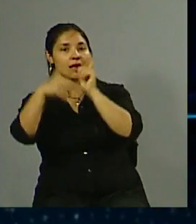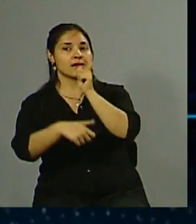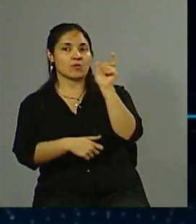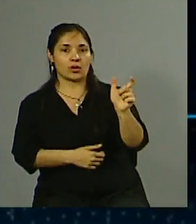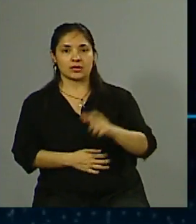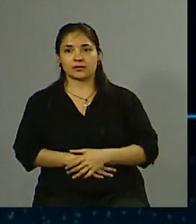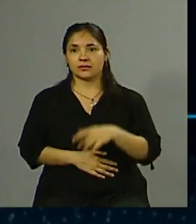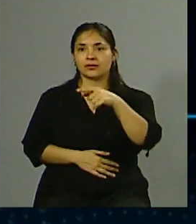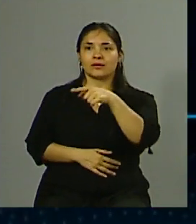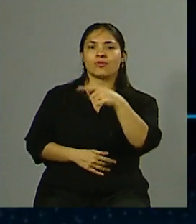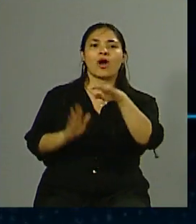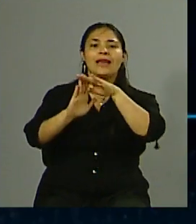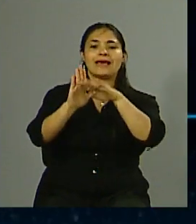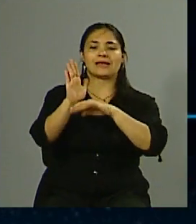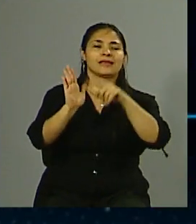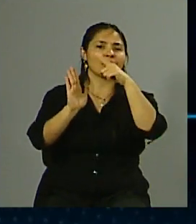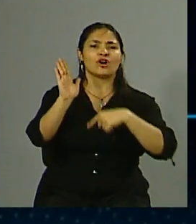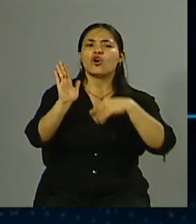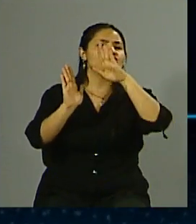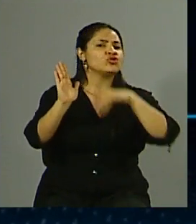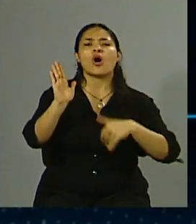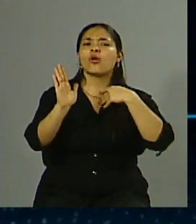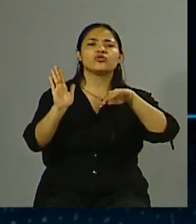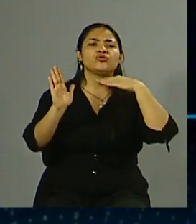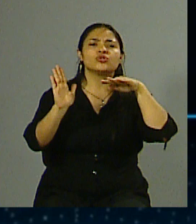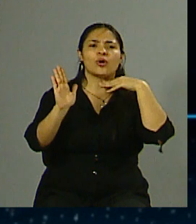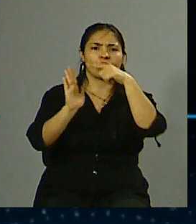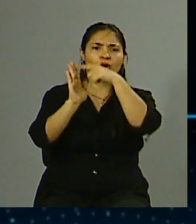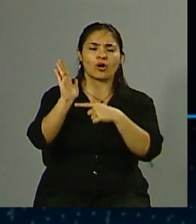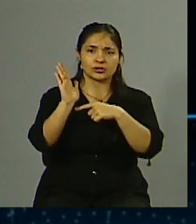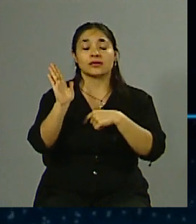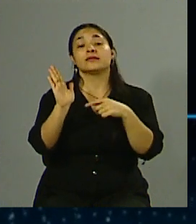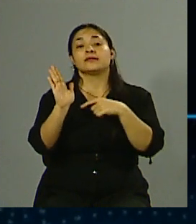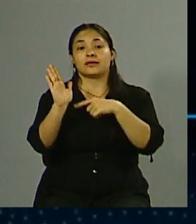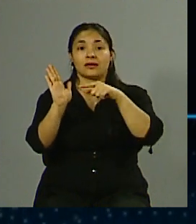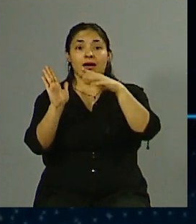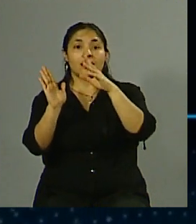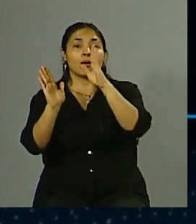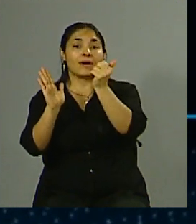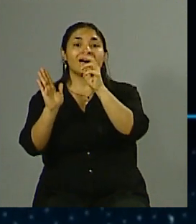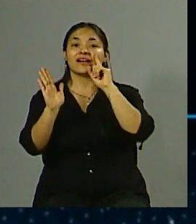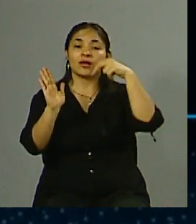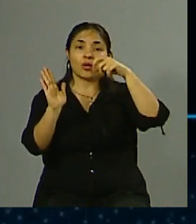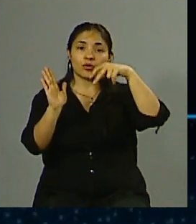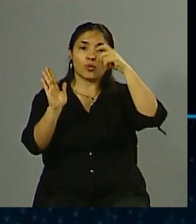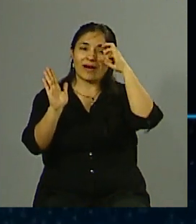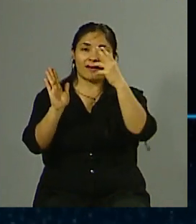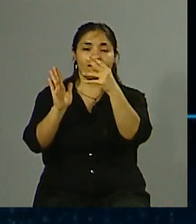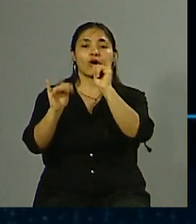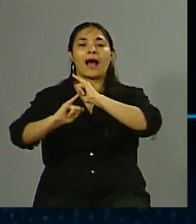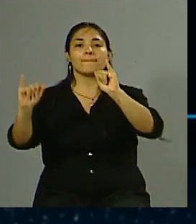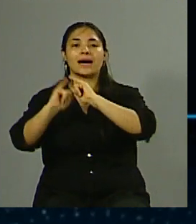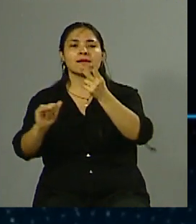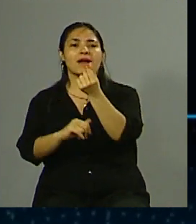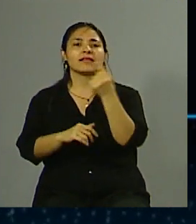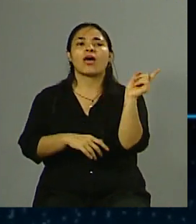Tenés todos los chorros de más en las listas, Javier. Lo tenés a Barrionuevo que te banca la campaña. ¿Con qué dinero? ¿Vos crees que vas a cambiar